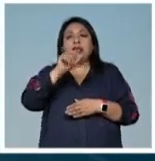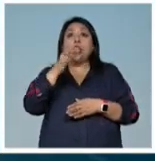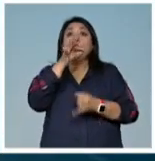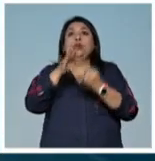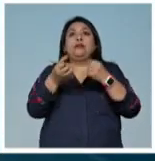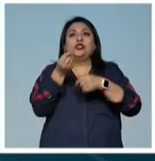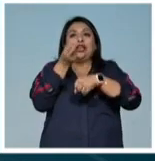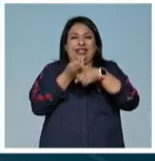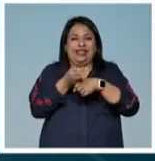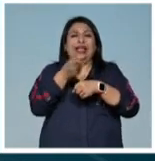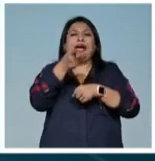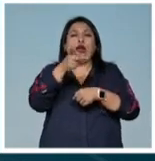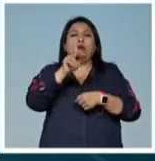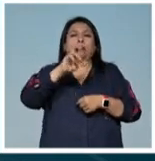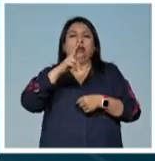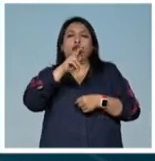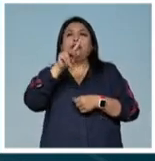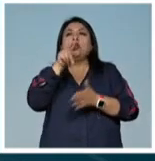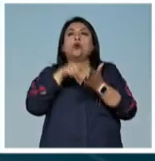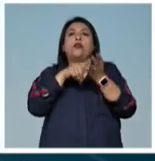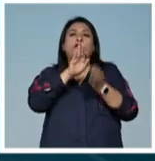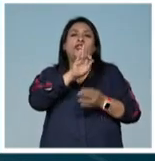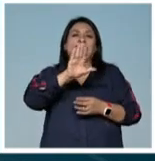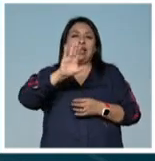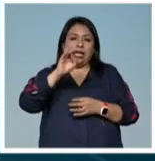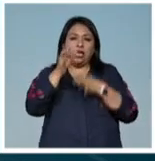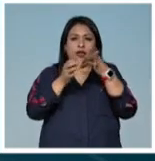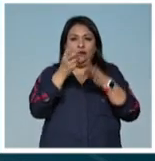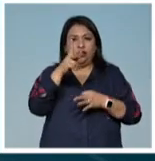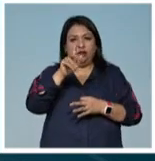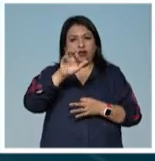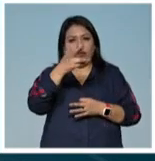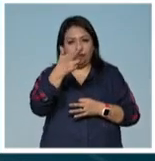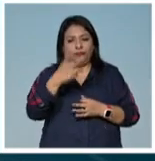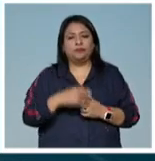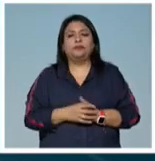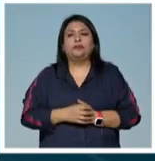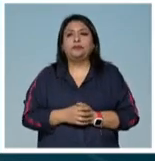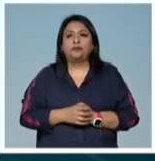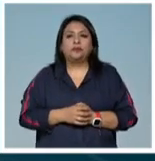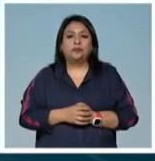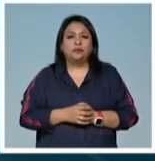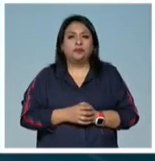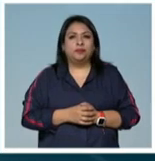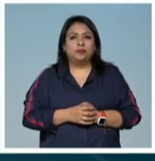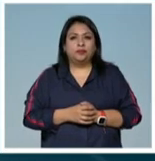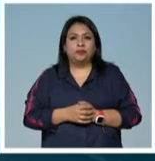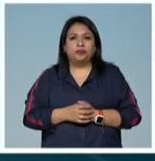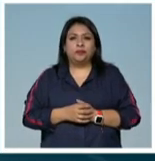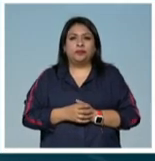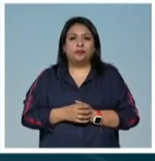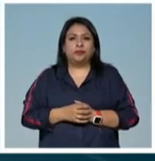Villa, en el Fondo de Cultura Económica. Noticias 22, Víctor Gaspar.